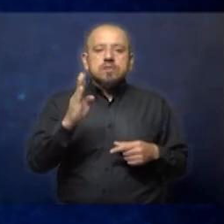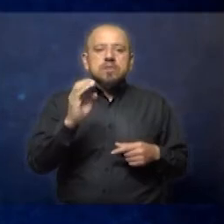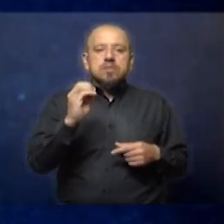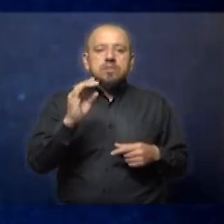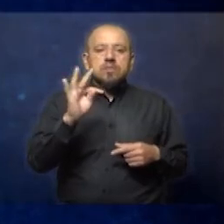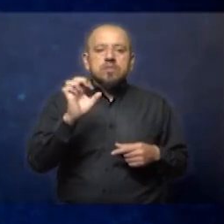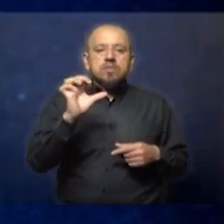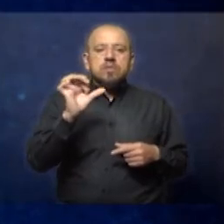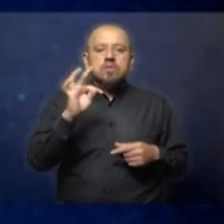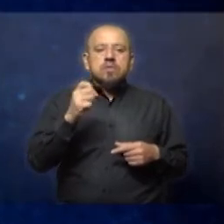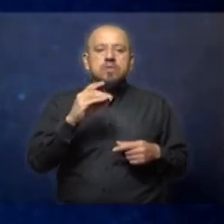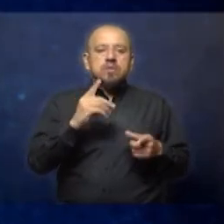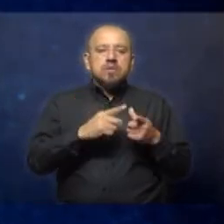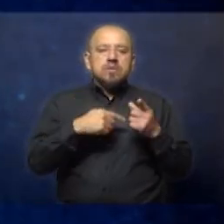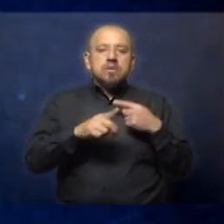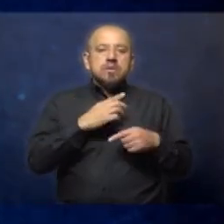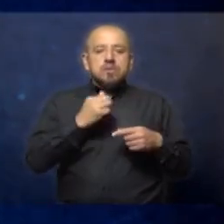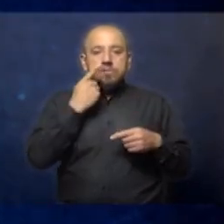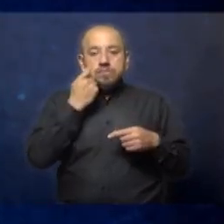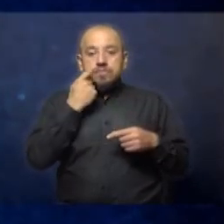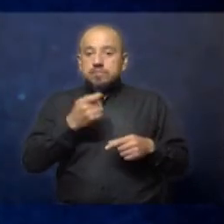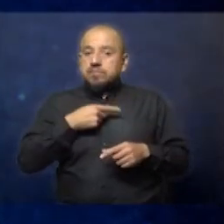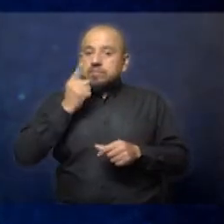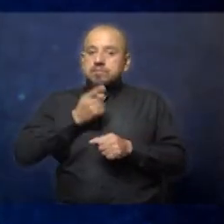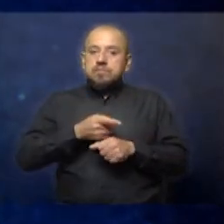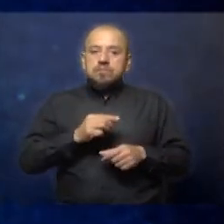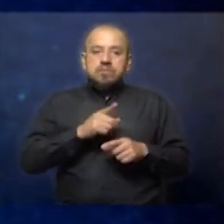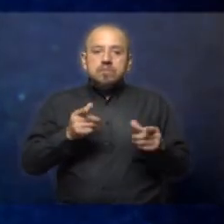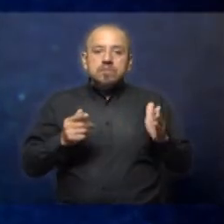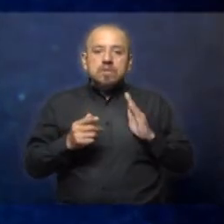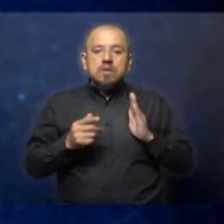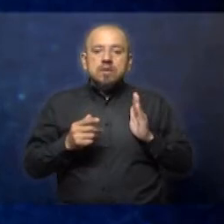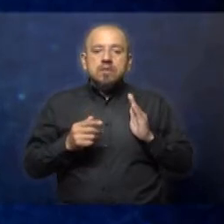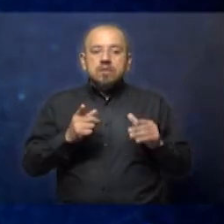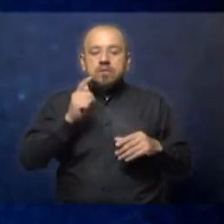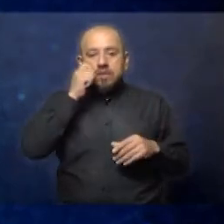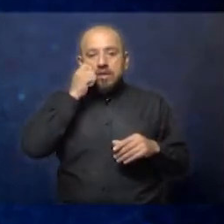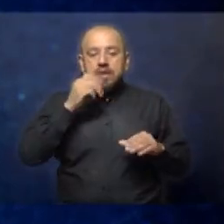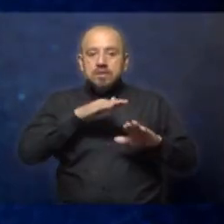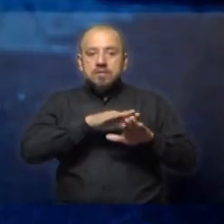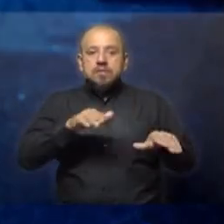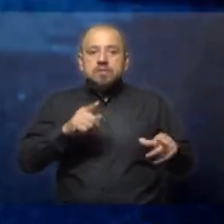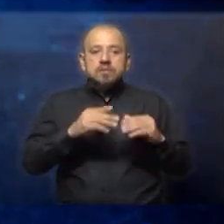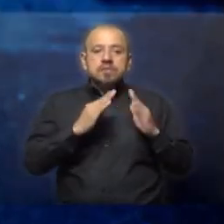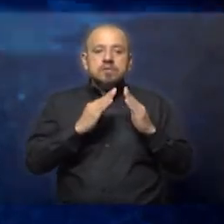patriarcado digamos ese pattern familia operando sobre la mujer como si fuera un menor de edad digamos